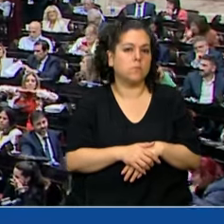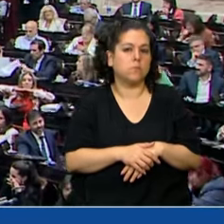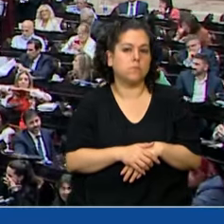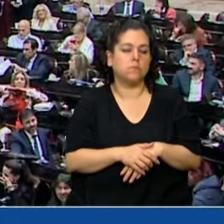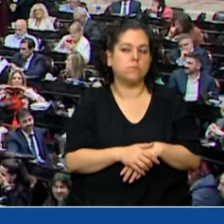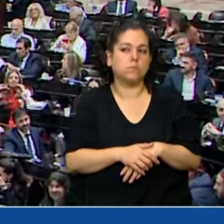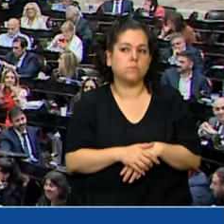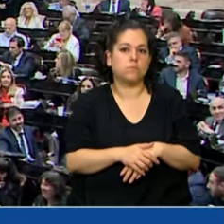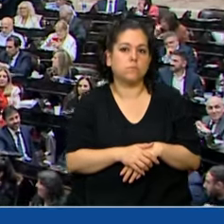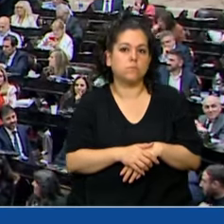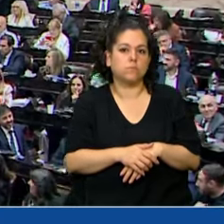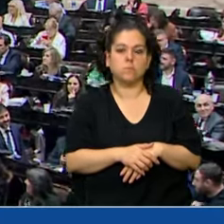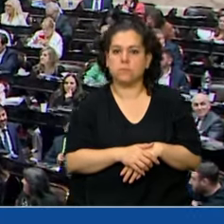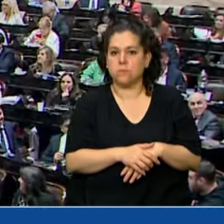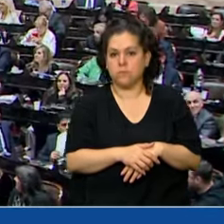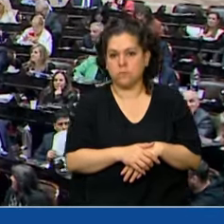presidenta